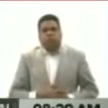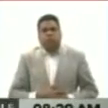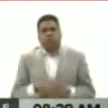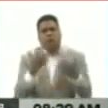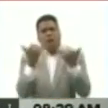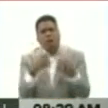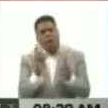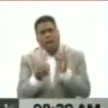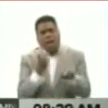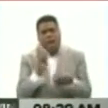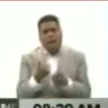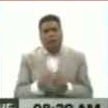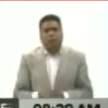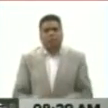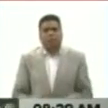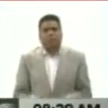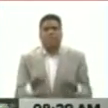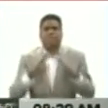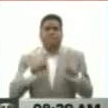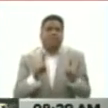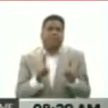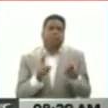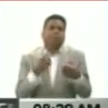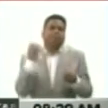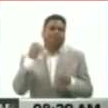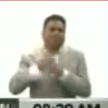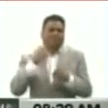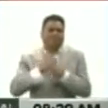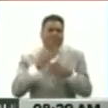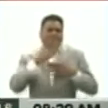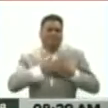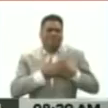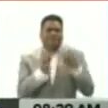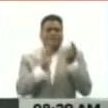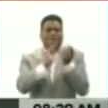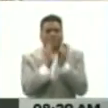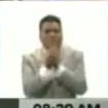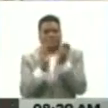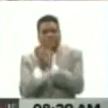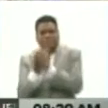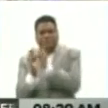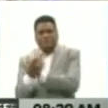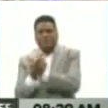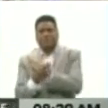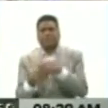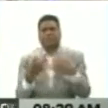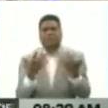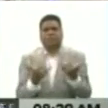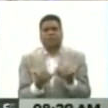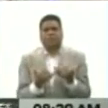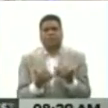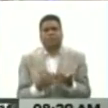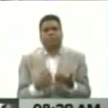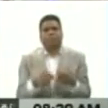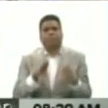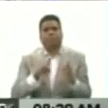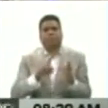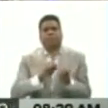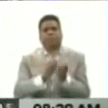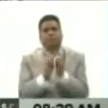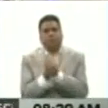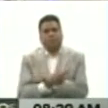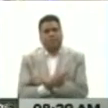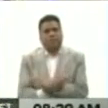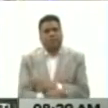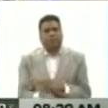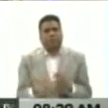algo, pero estamos trabajando en eso. Hoy por hoy tengo el láser con Negripólita, gracias a Dios me